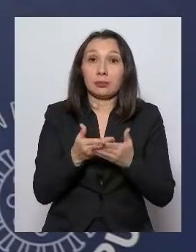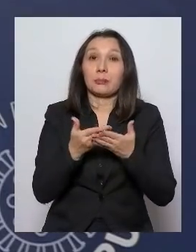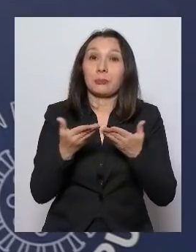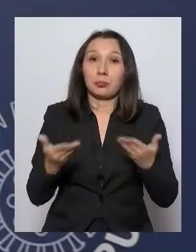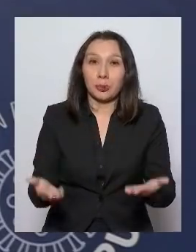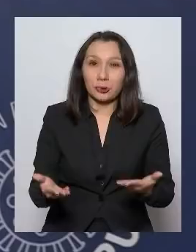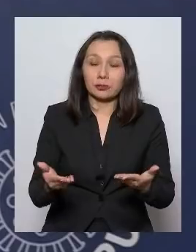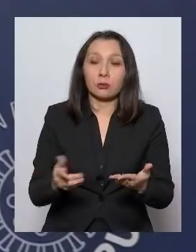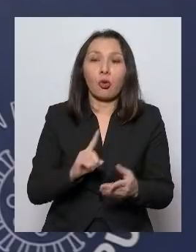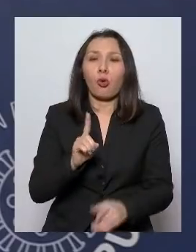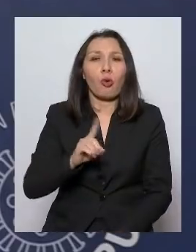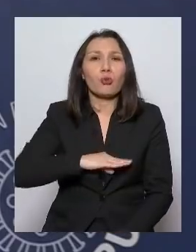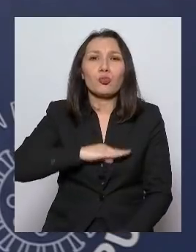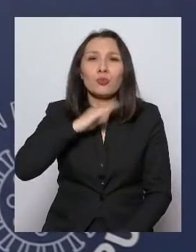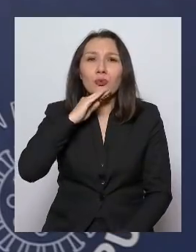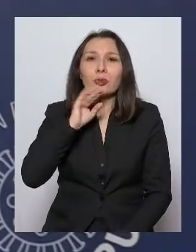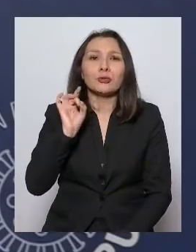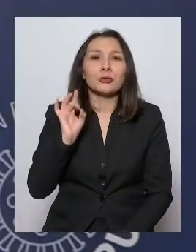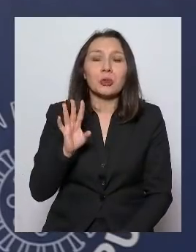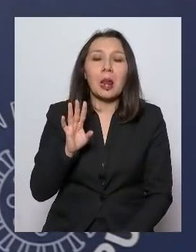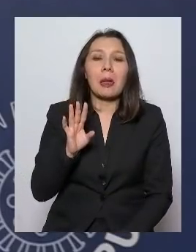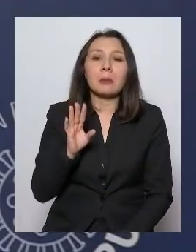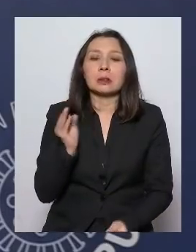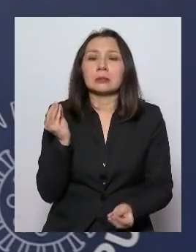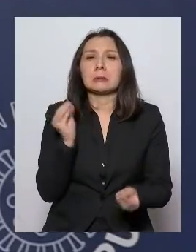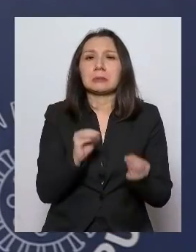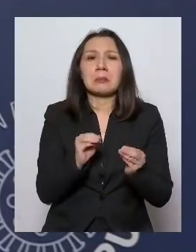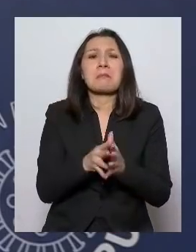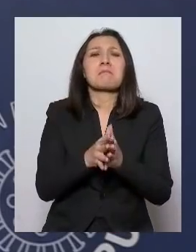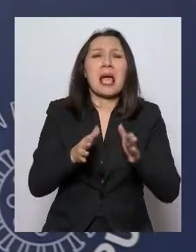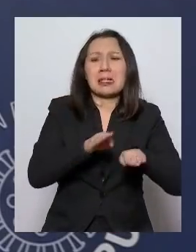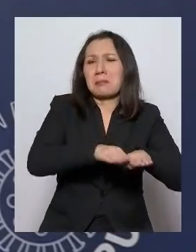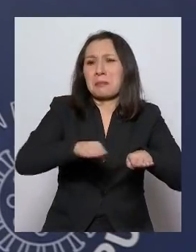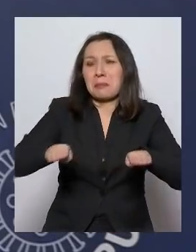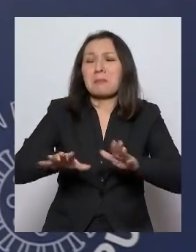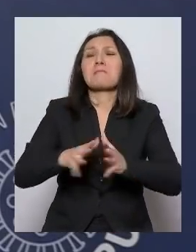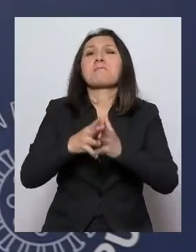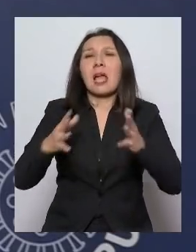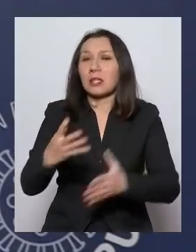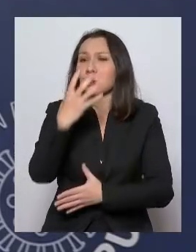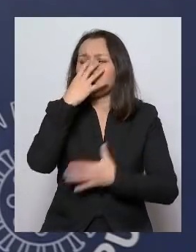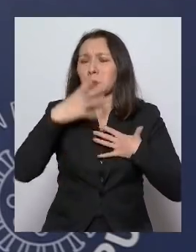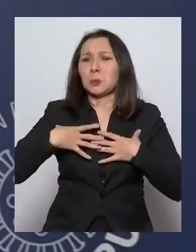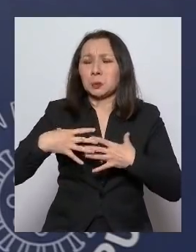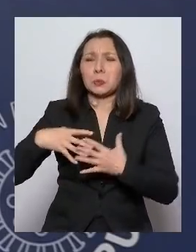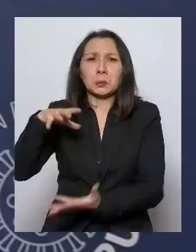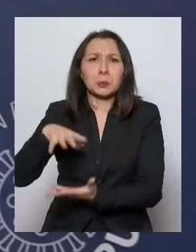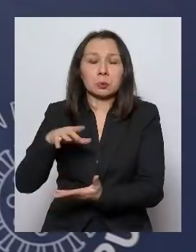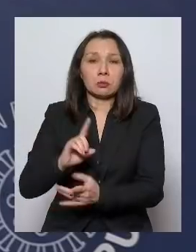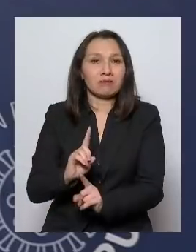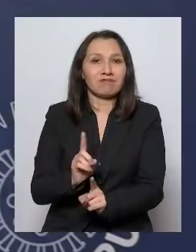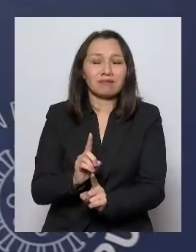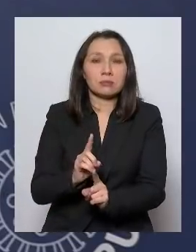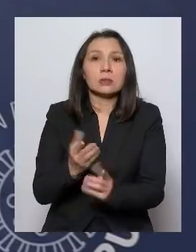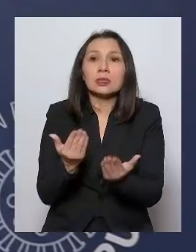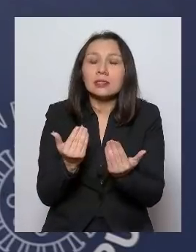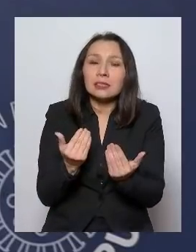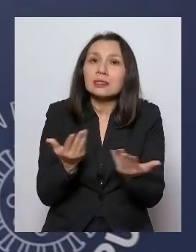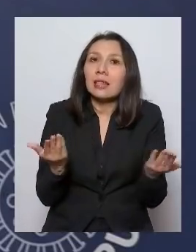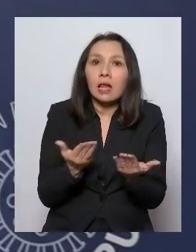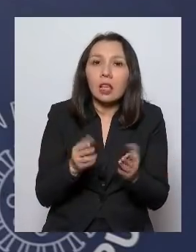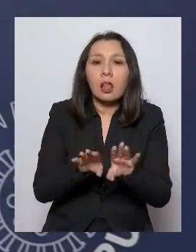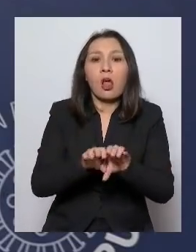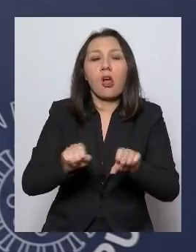eso que no basta solo con agregar más camas, más respiradores, como se está haciendo, sino que se necesita